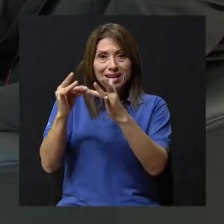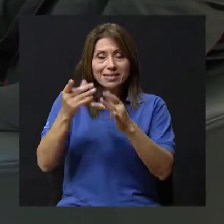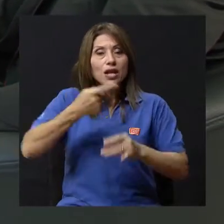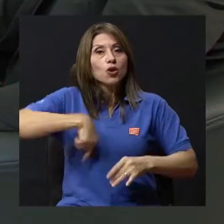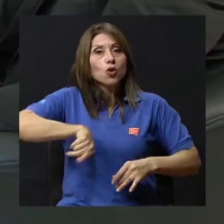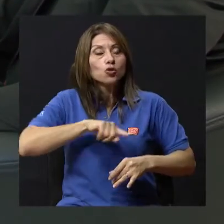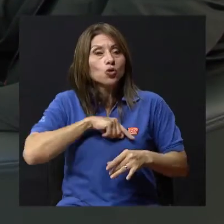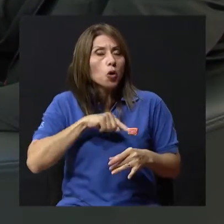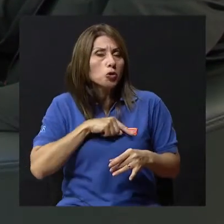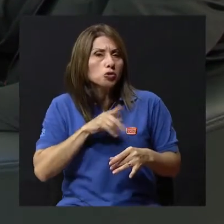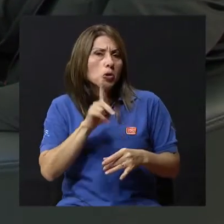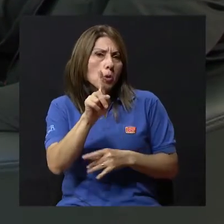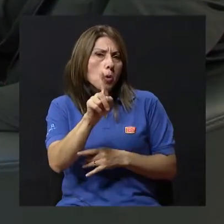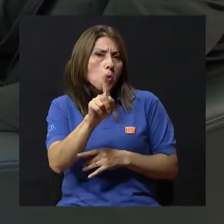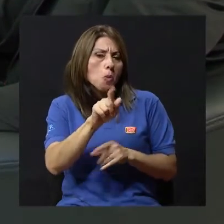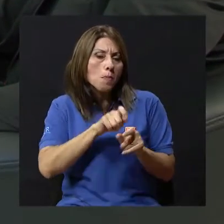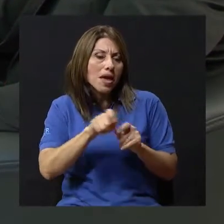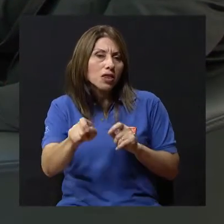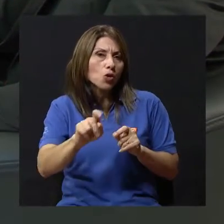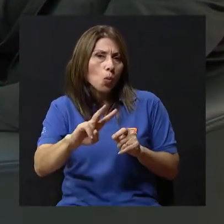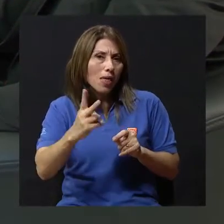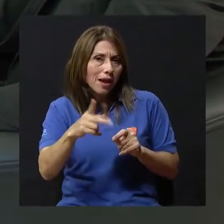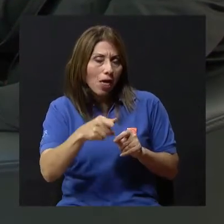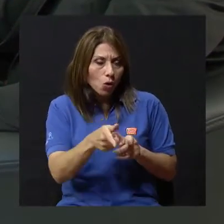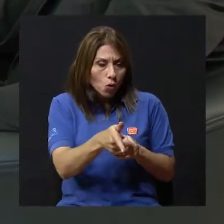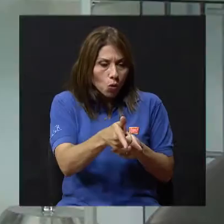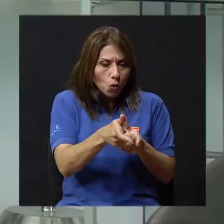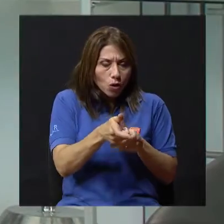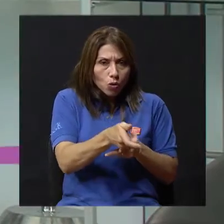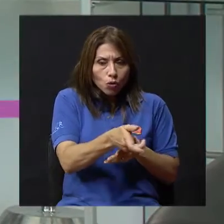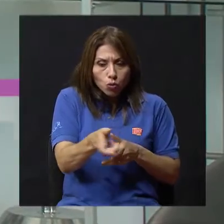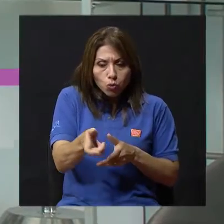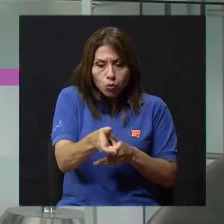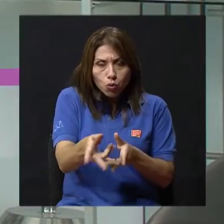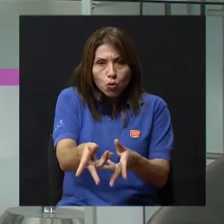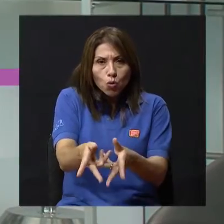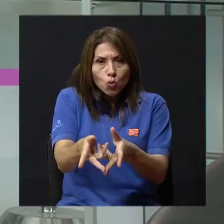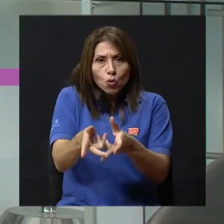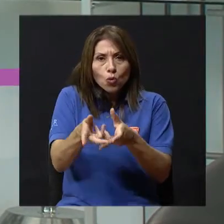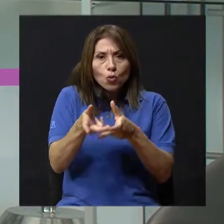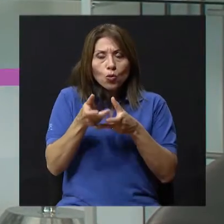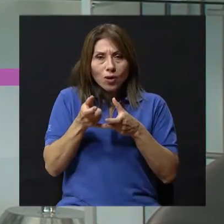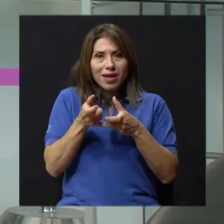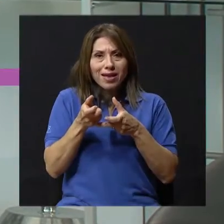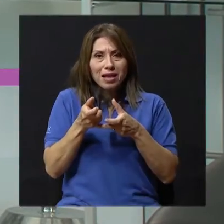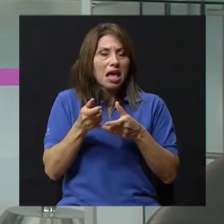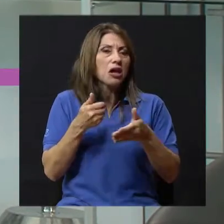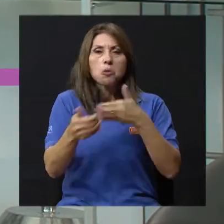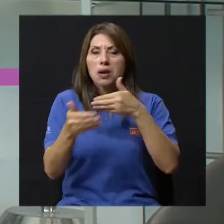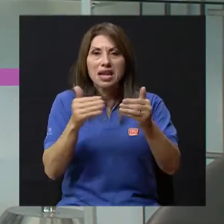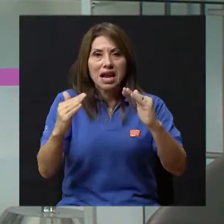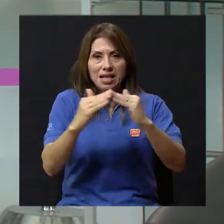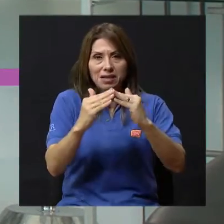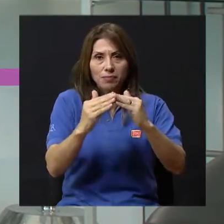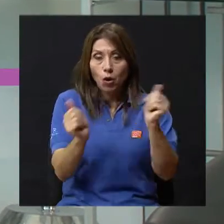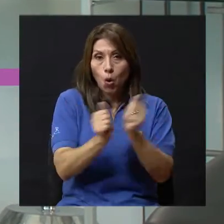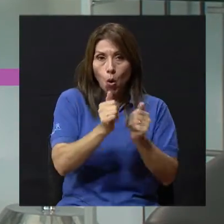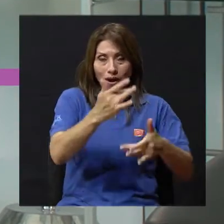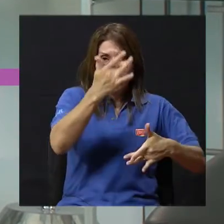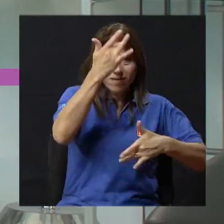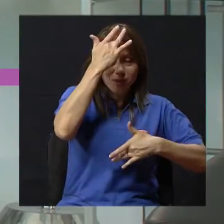de la habitación de los niños, asmáticos o no asmáticos. Miren, por cada gramo de polvo que nosotros